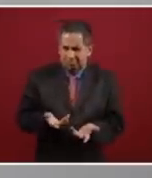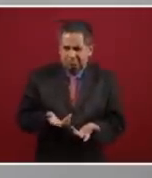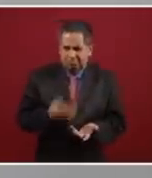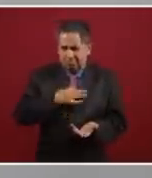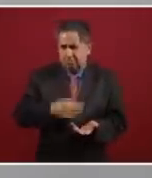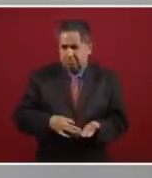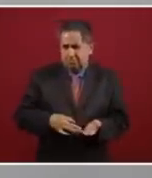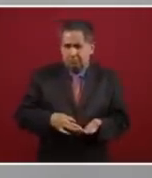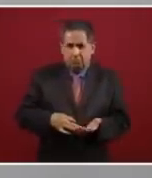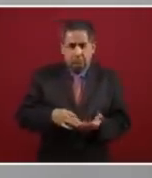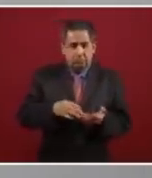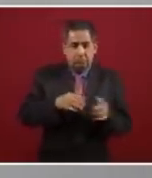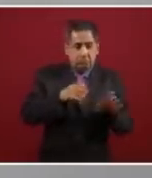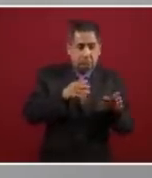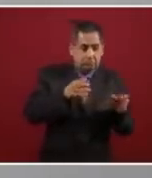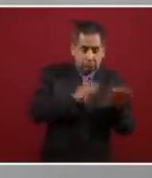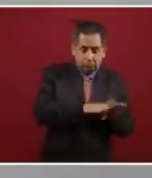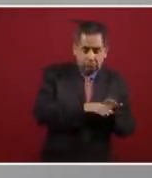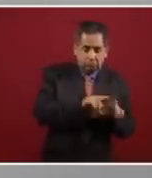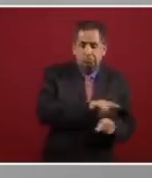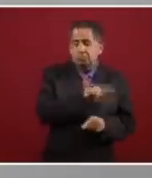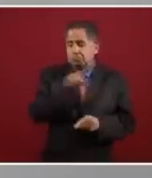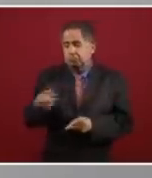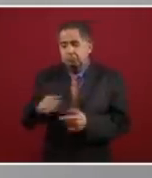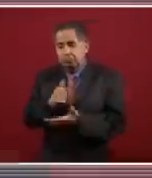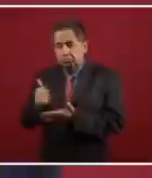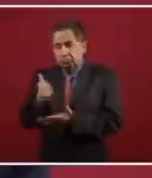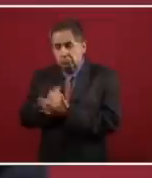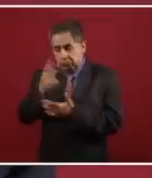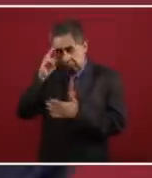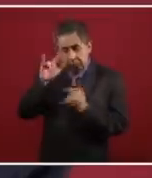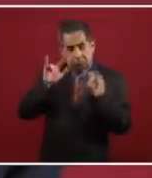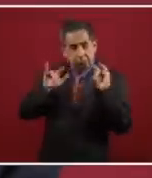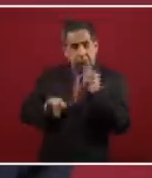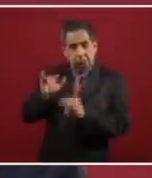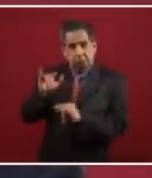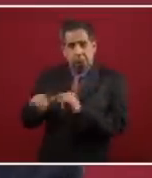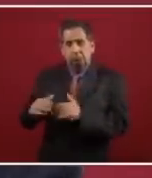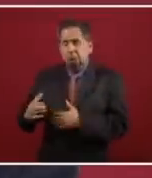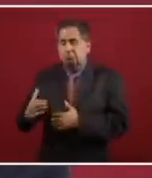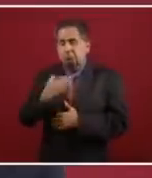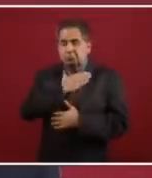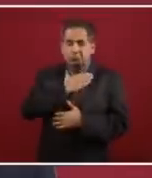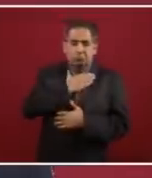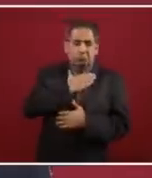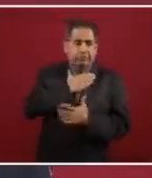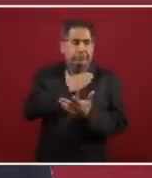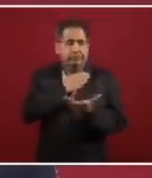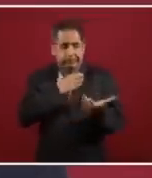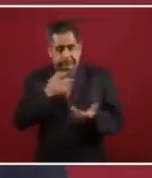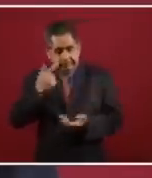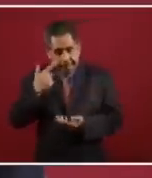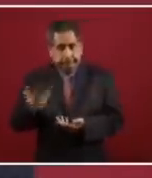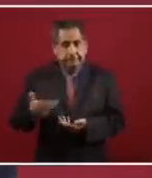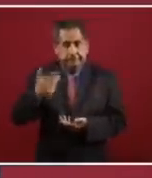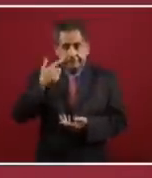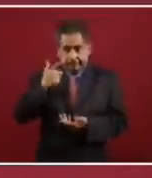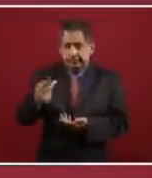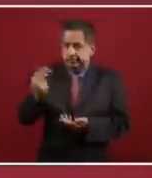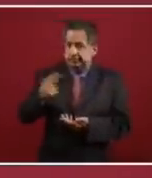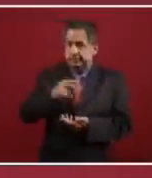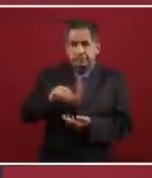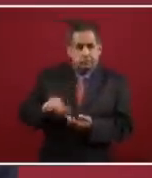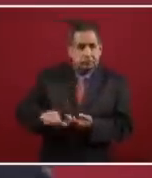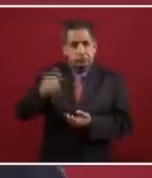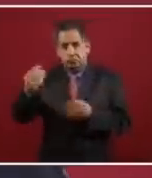para saturar el actual aeropuerto y de esa manera justificar que hacía falta